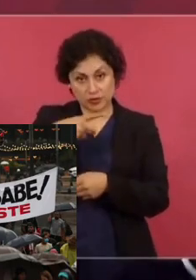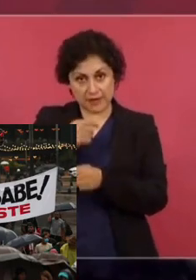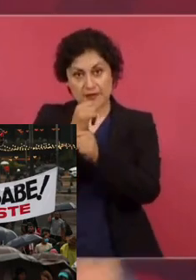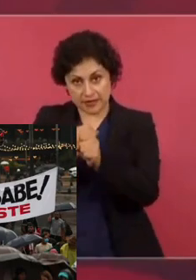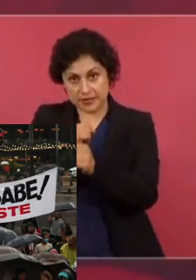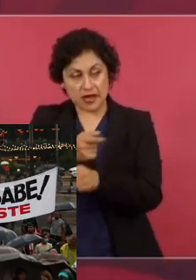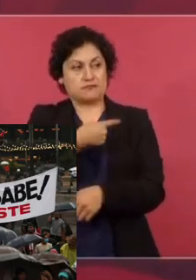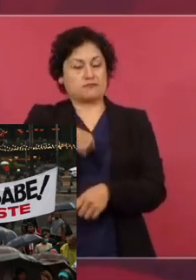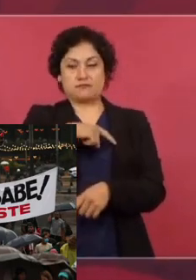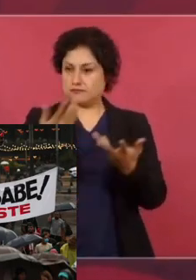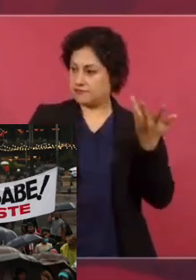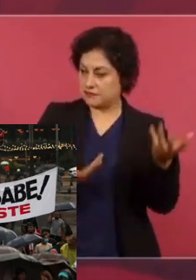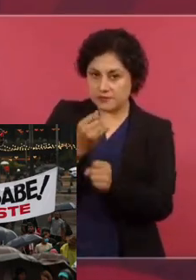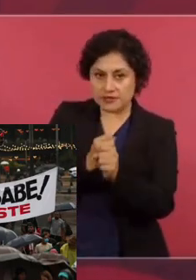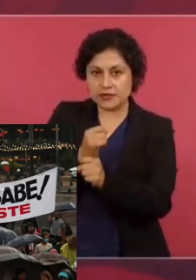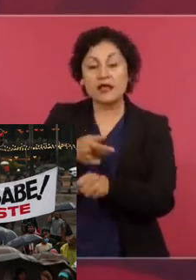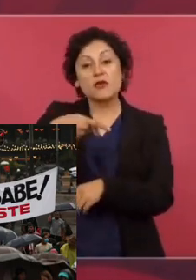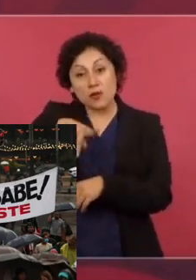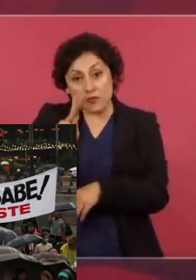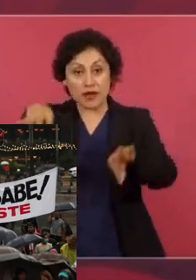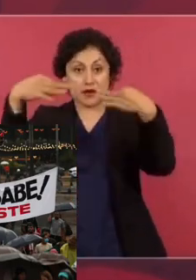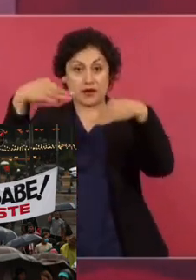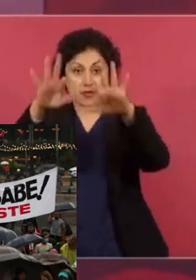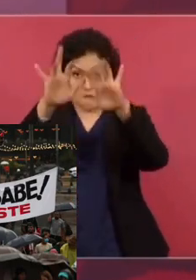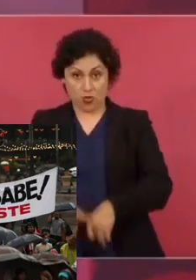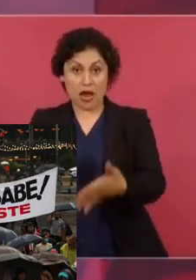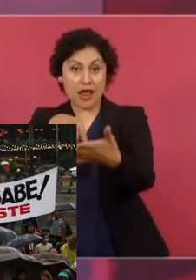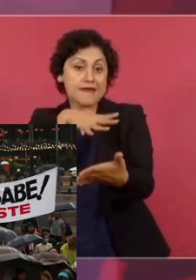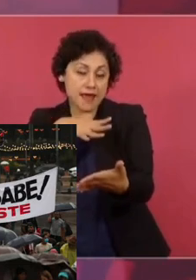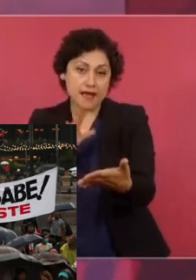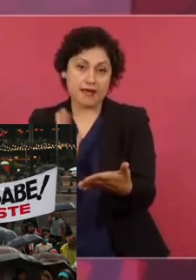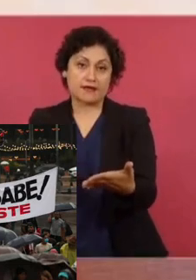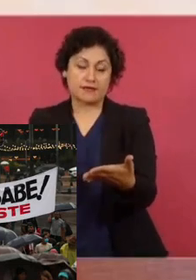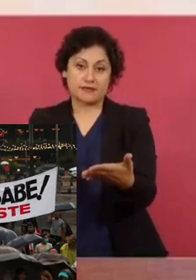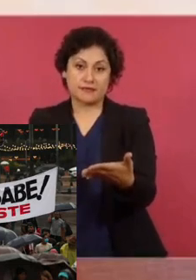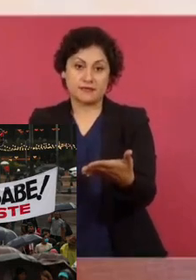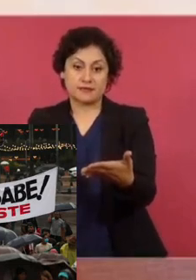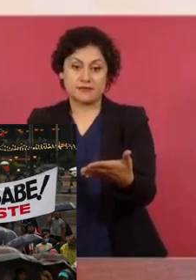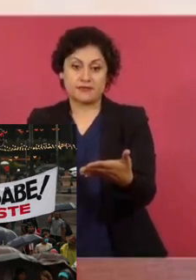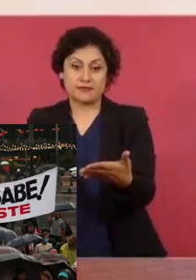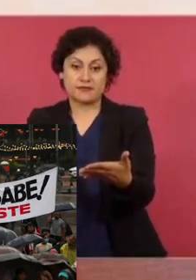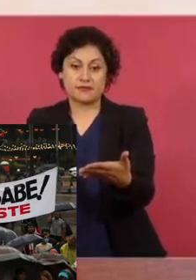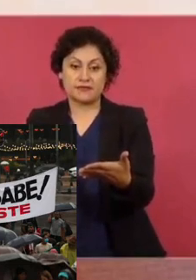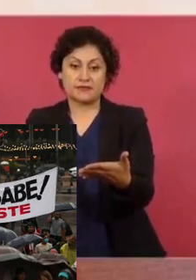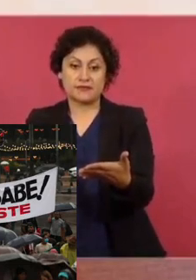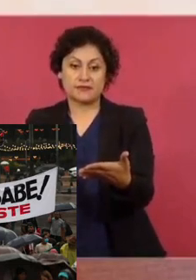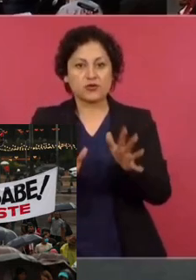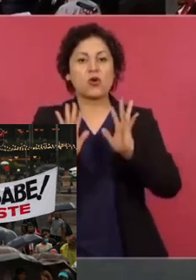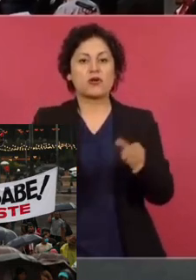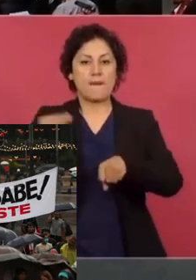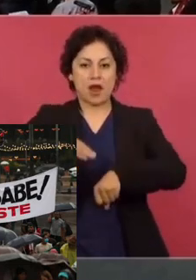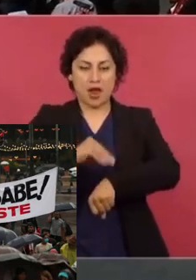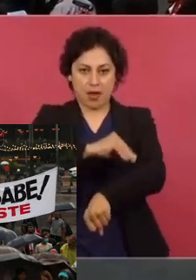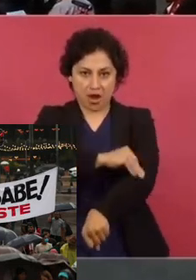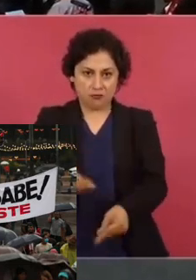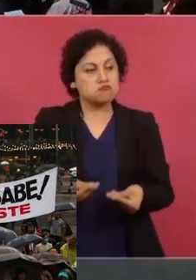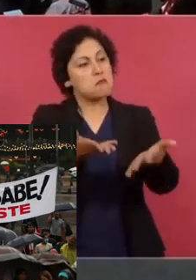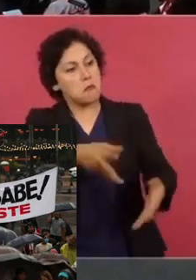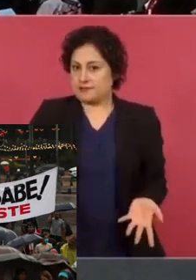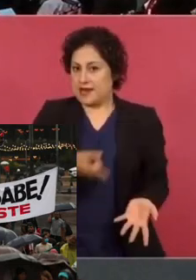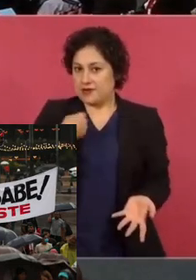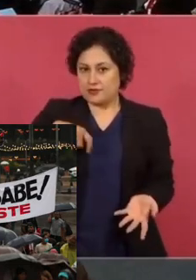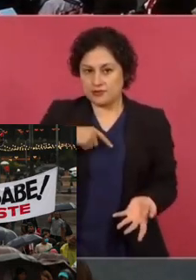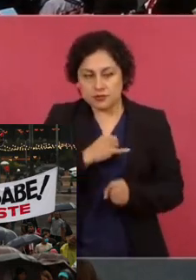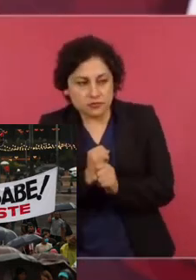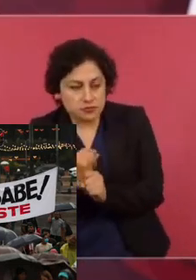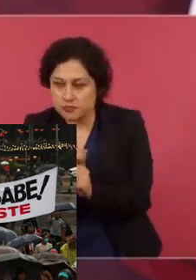estamos investigando, pero existe el documento. Lo que tenemos no lo podemos ni debemos ocultar. Y estamos